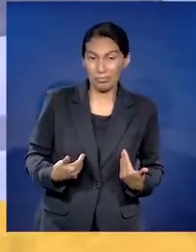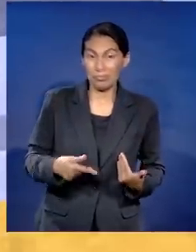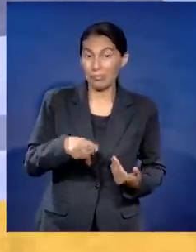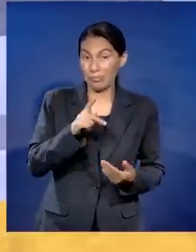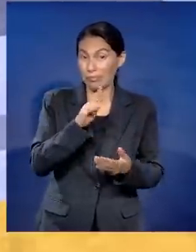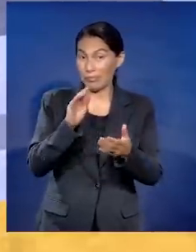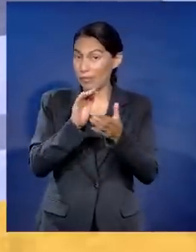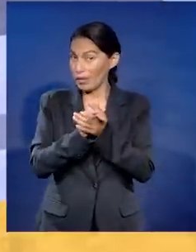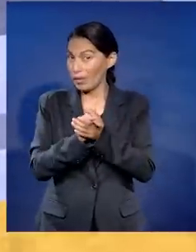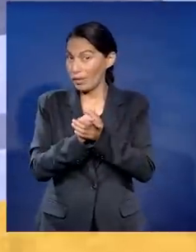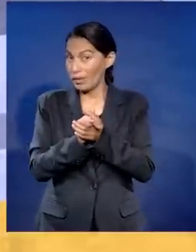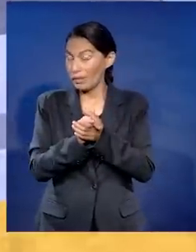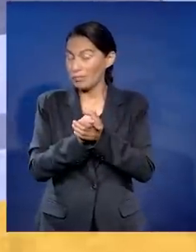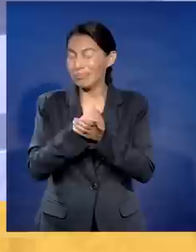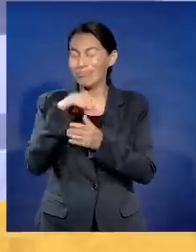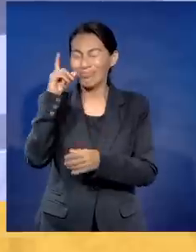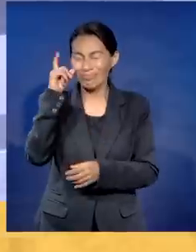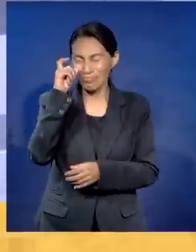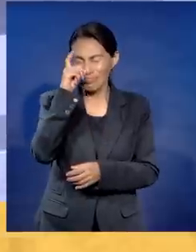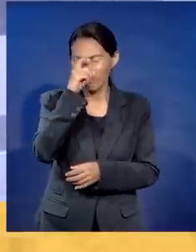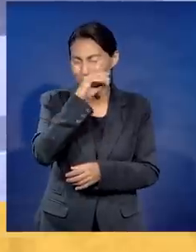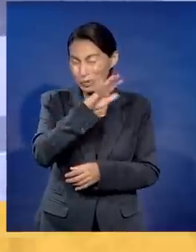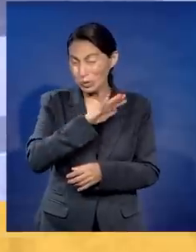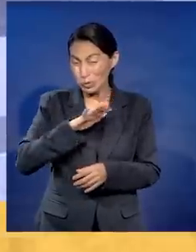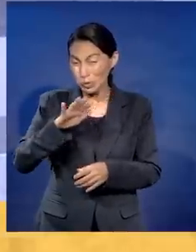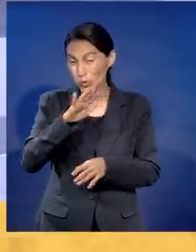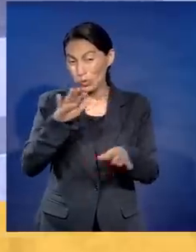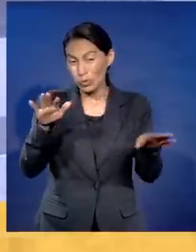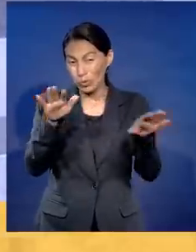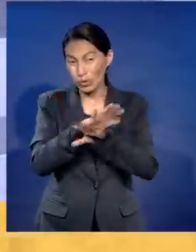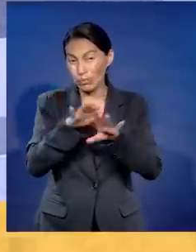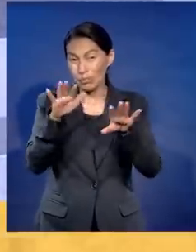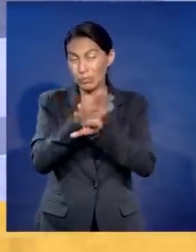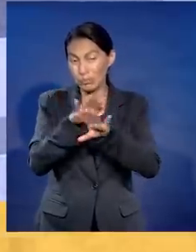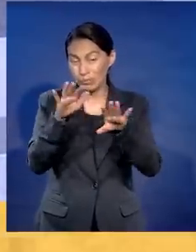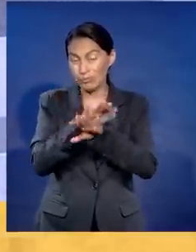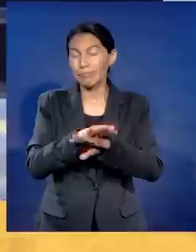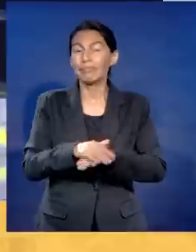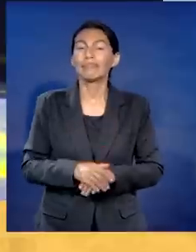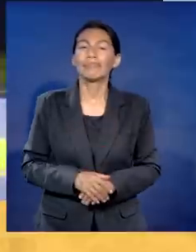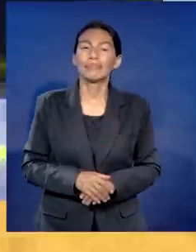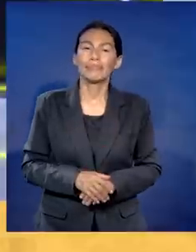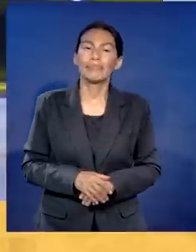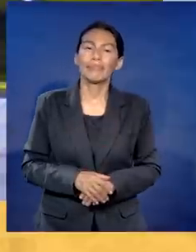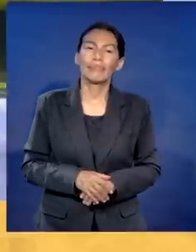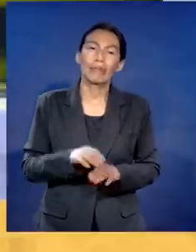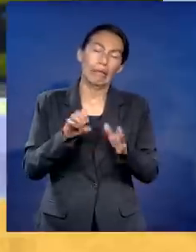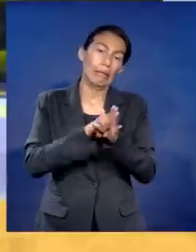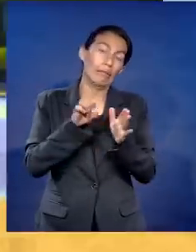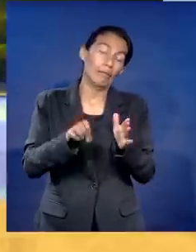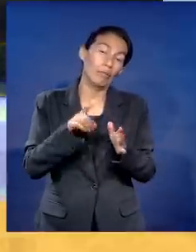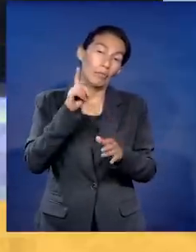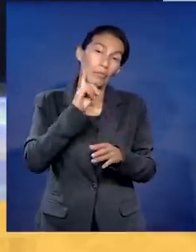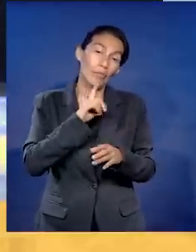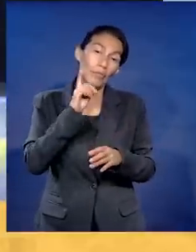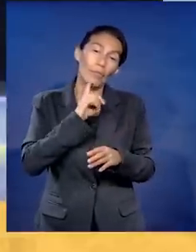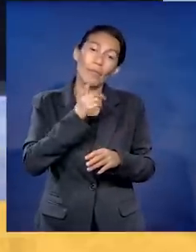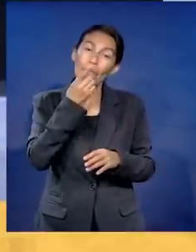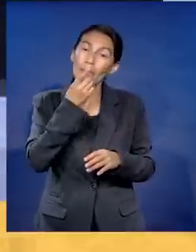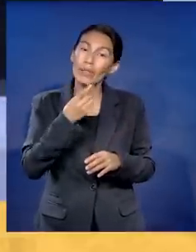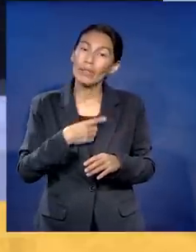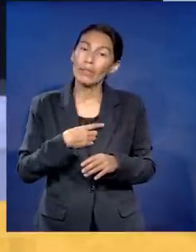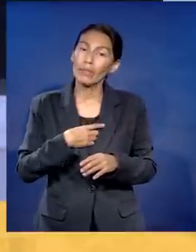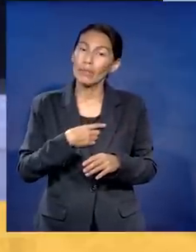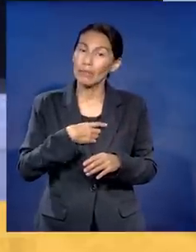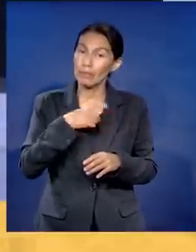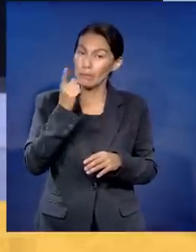ni siquiera somos. Pero ya casados, todo empieza a cambiar. Todo empieza a cambiar. Como